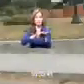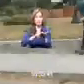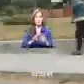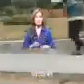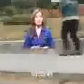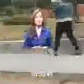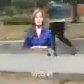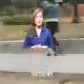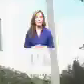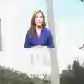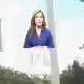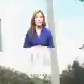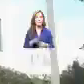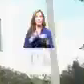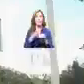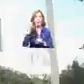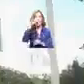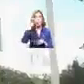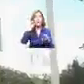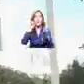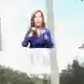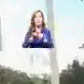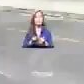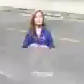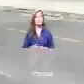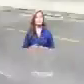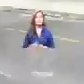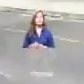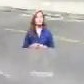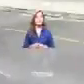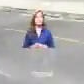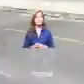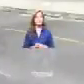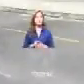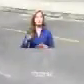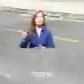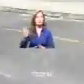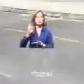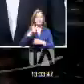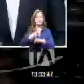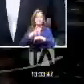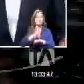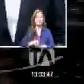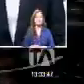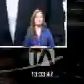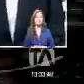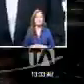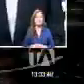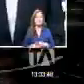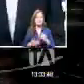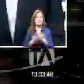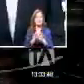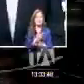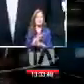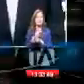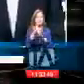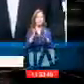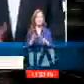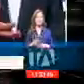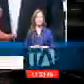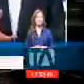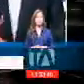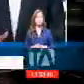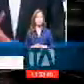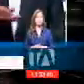reunión en la búsqueda de consensos para elegir a las autoridades. Los nuevos consejeros tenemos que